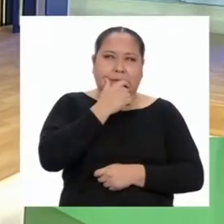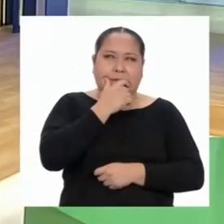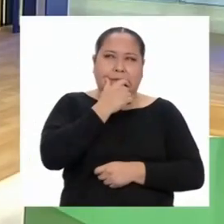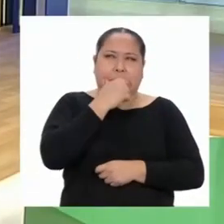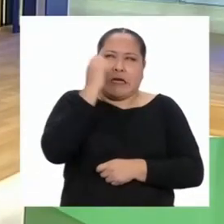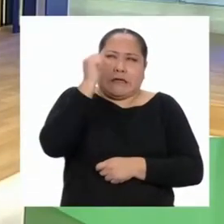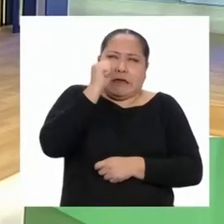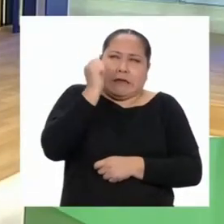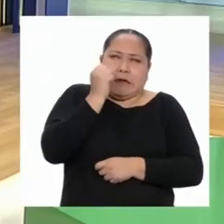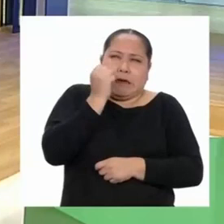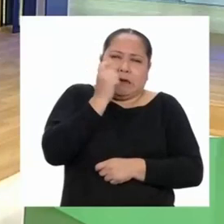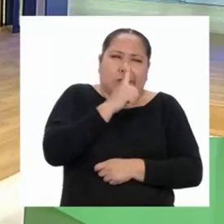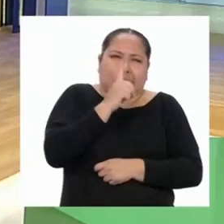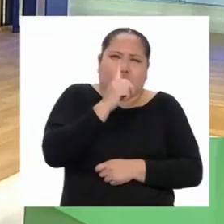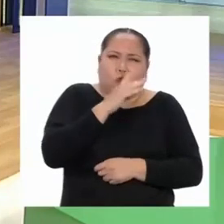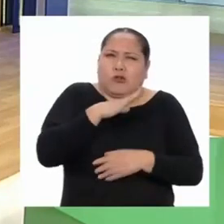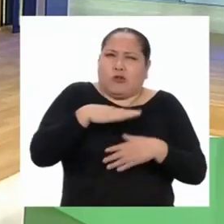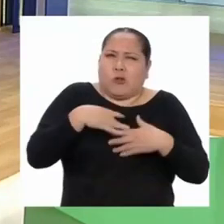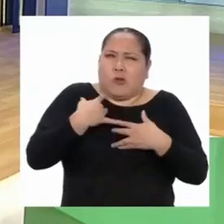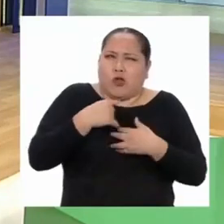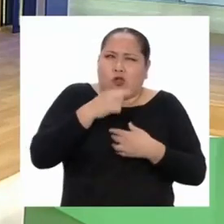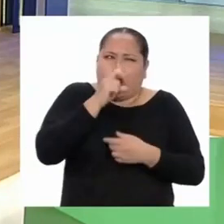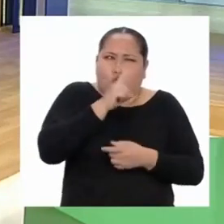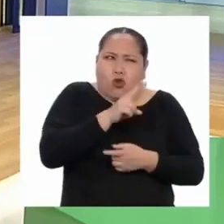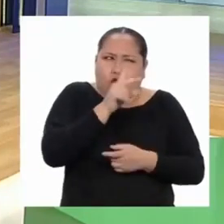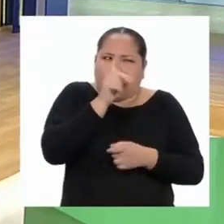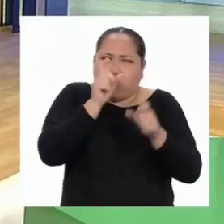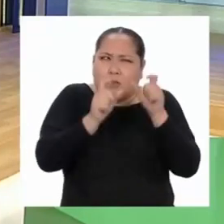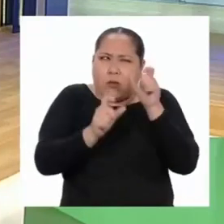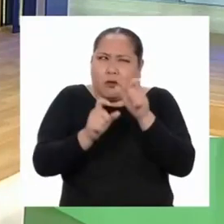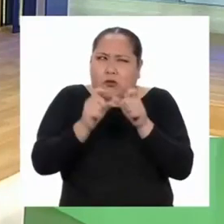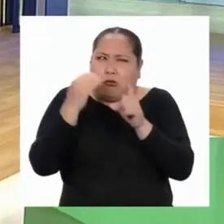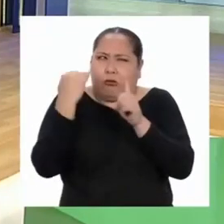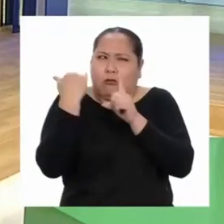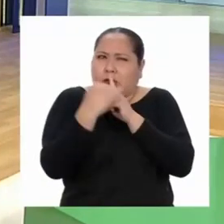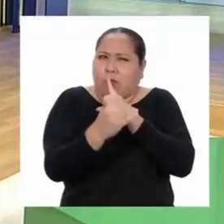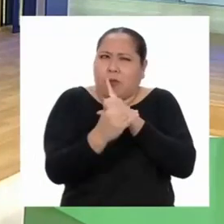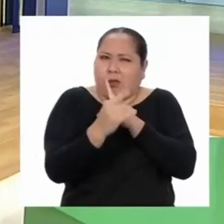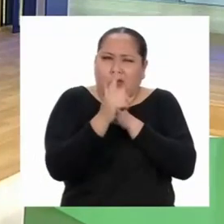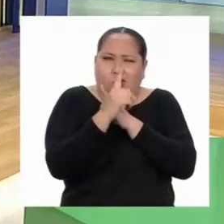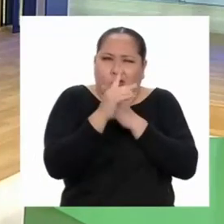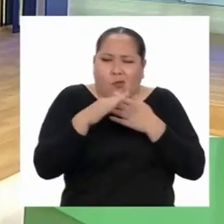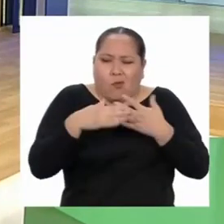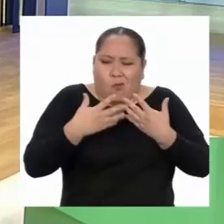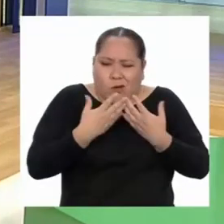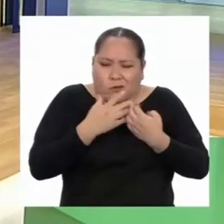Efectivamente, no puede haber dos personas y media.